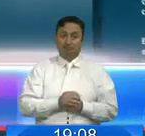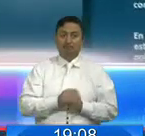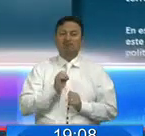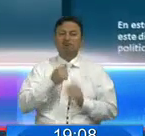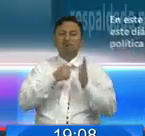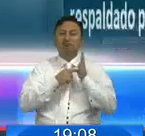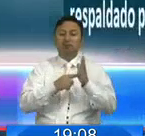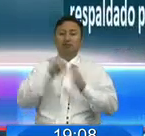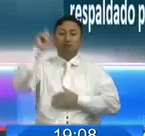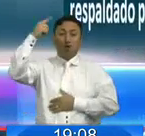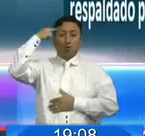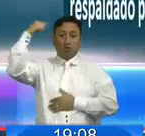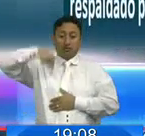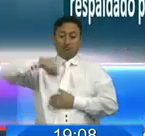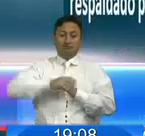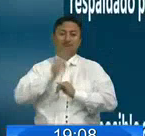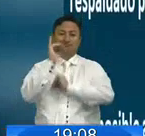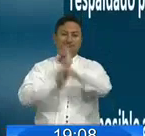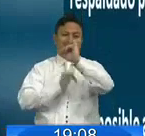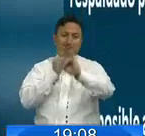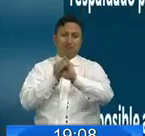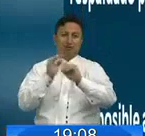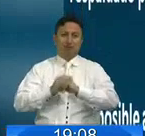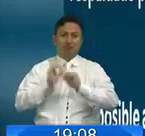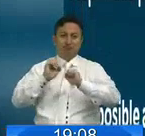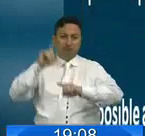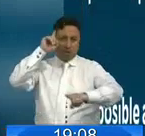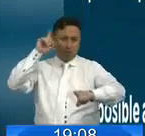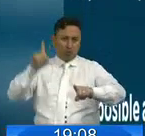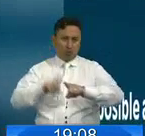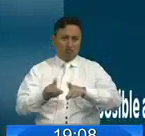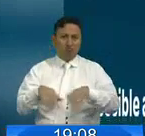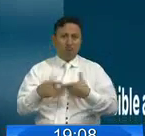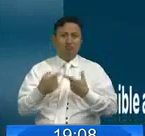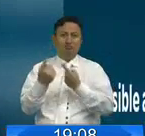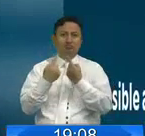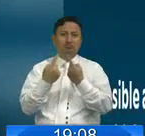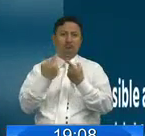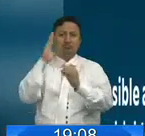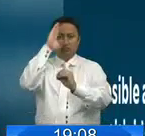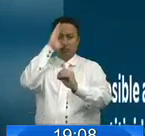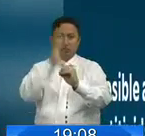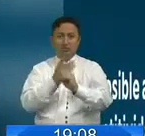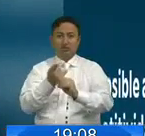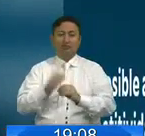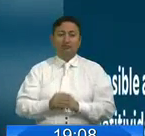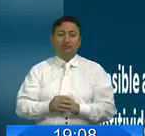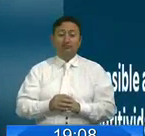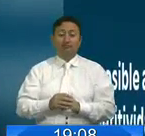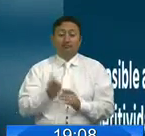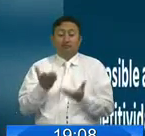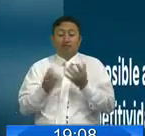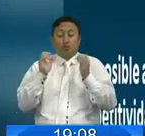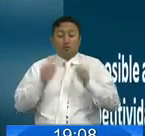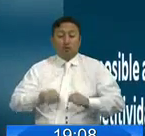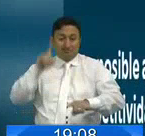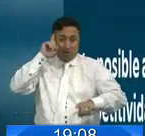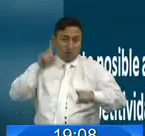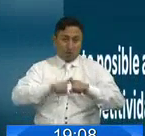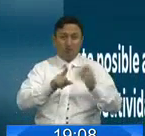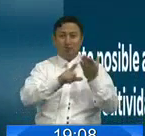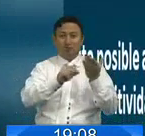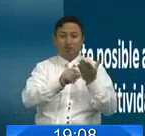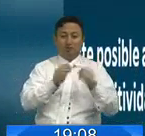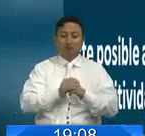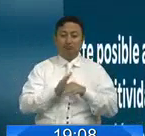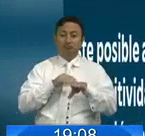resalta que el gobierno y la institución internacional acordaron profundizar el diálogo con el objetivo de trabajar en un posible acuerdo financiero